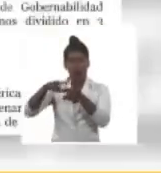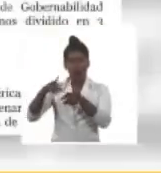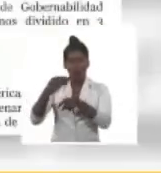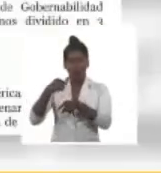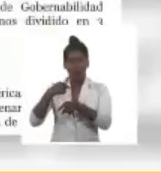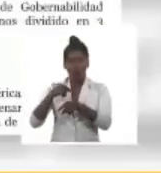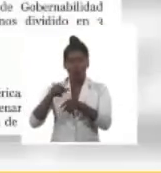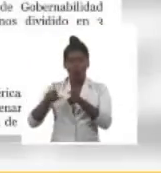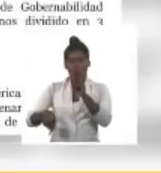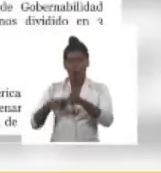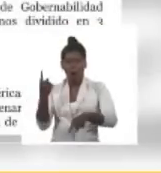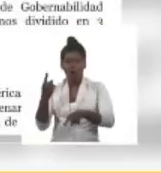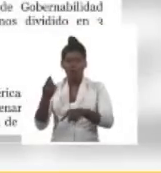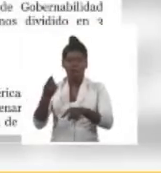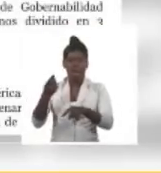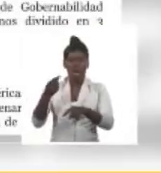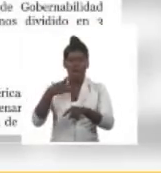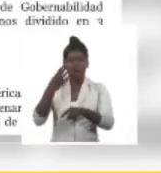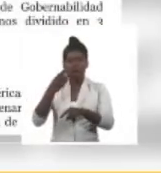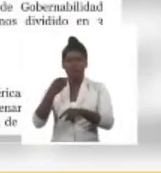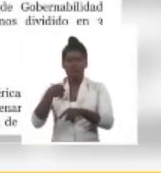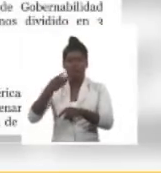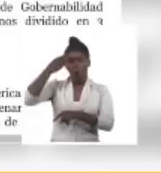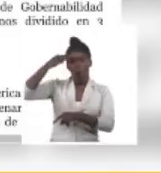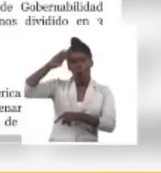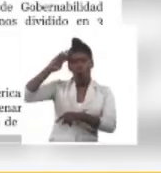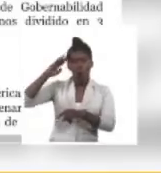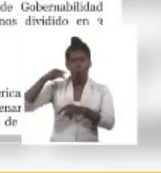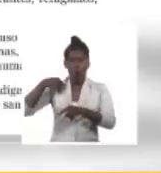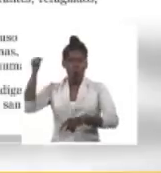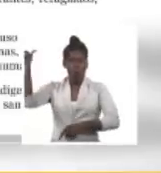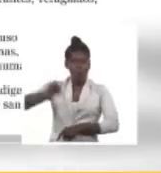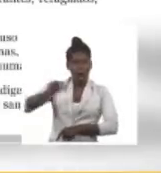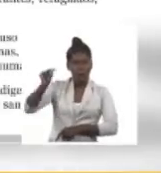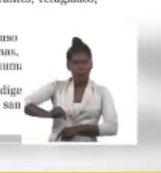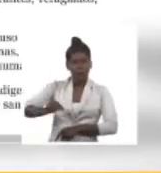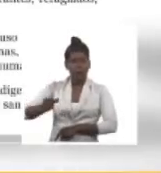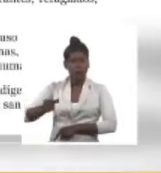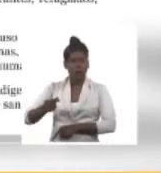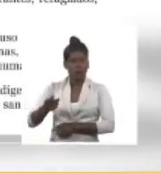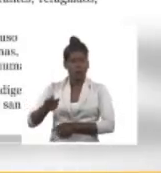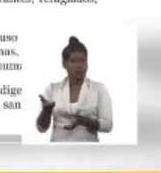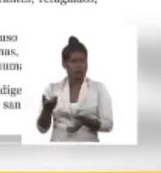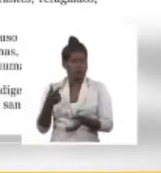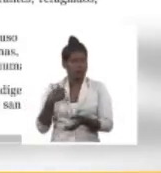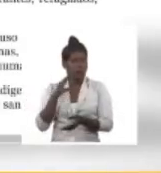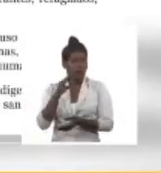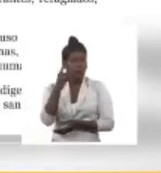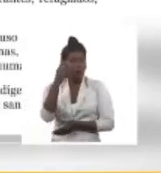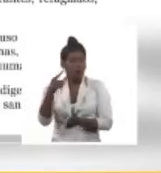dictatorial, de que soy cubana. Y en la cumbre, definitivamente, después de no